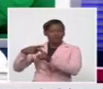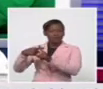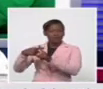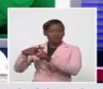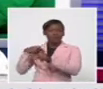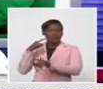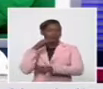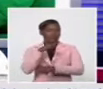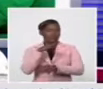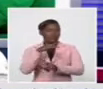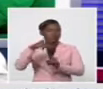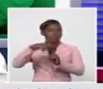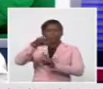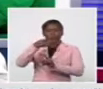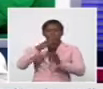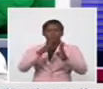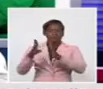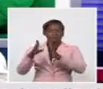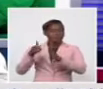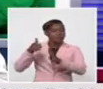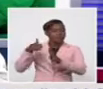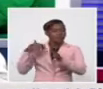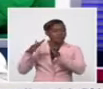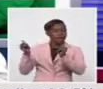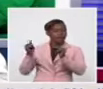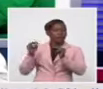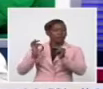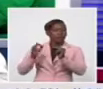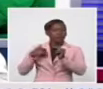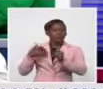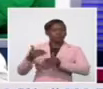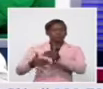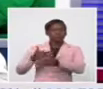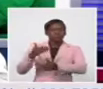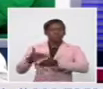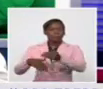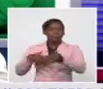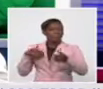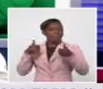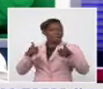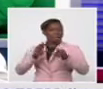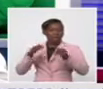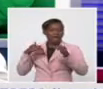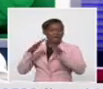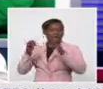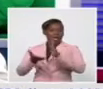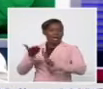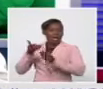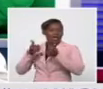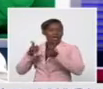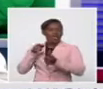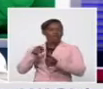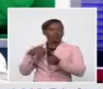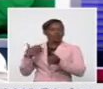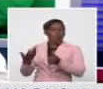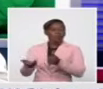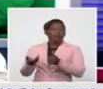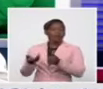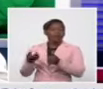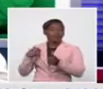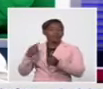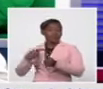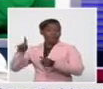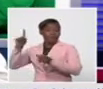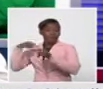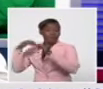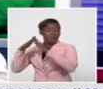93 y tanto, ahora es el 94,3% de recuperados, sí, recuperados, pero con un grupo de secuelas